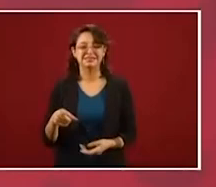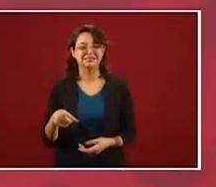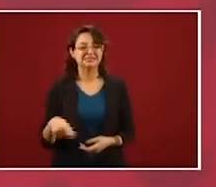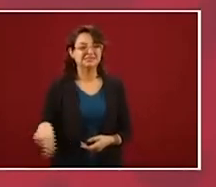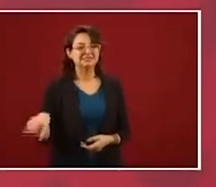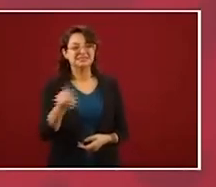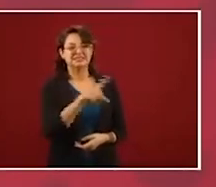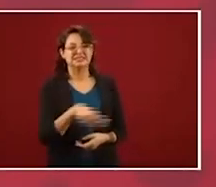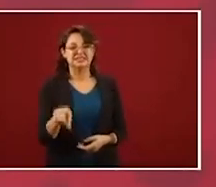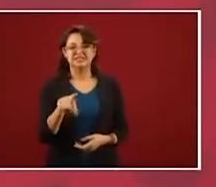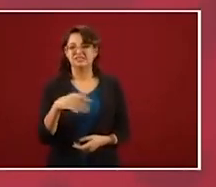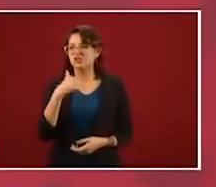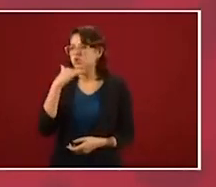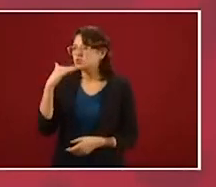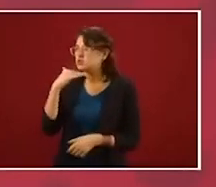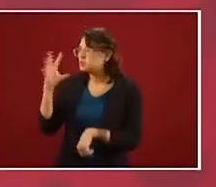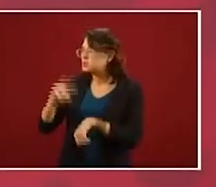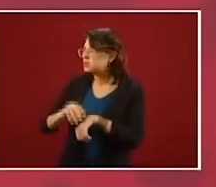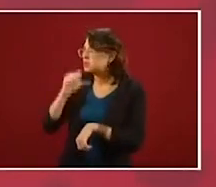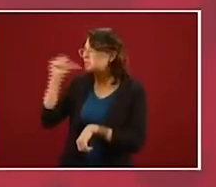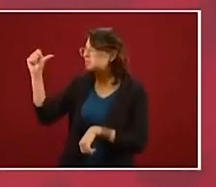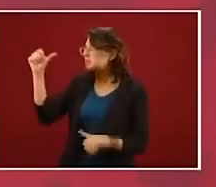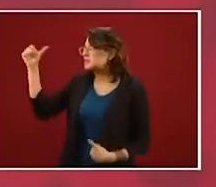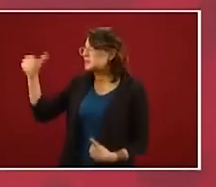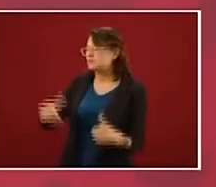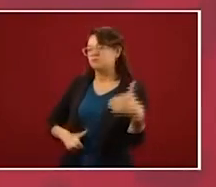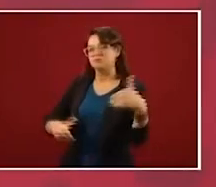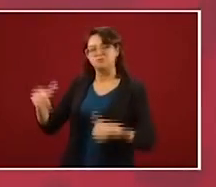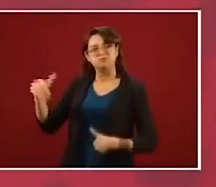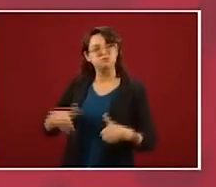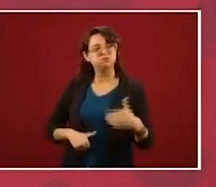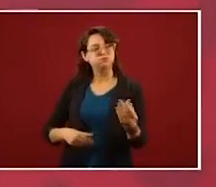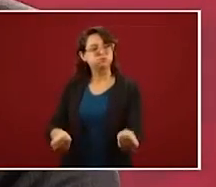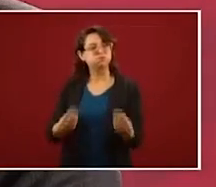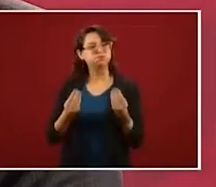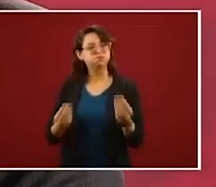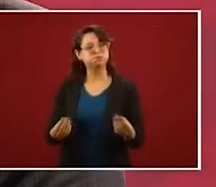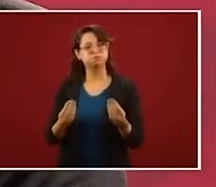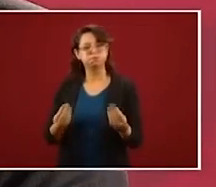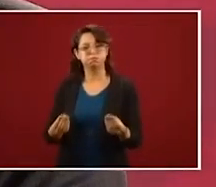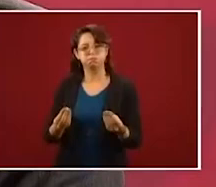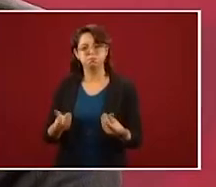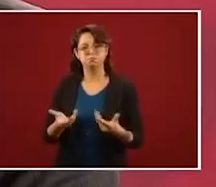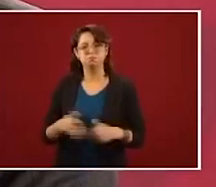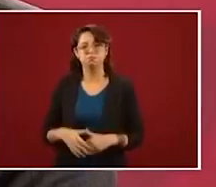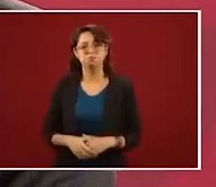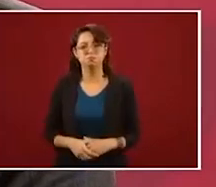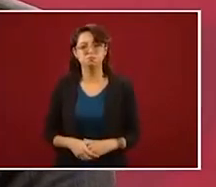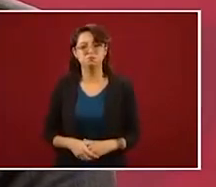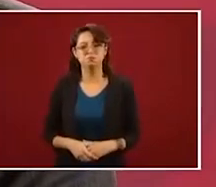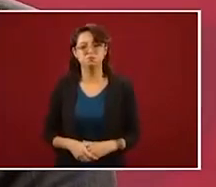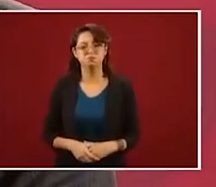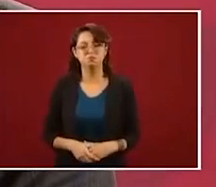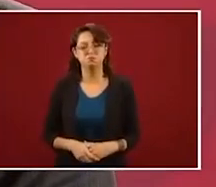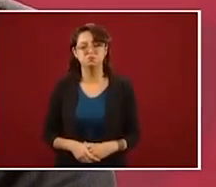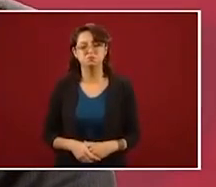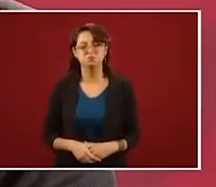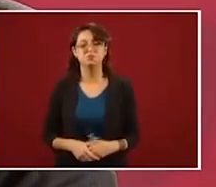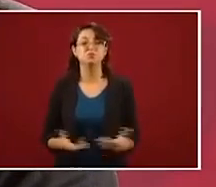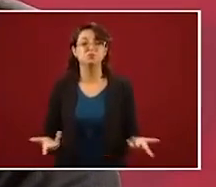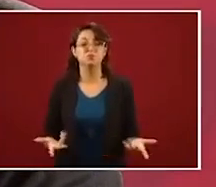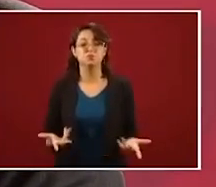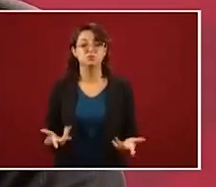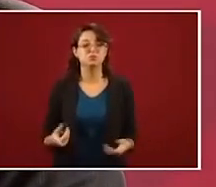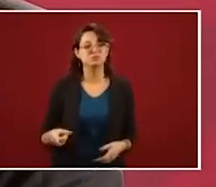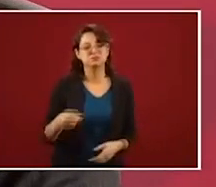no solo el combate a la corrupción, bueno, eso es más, porque tocarles la bolsa a